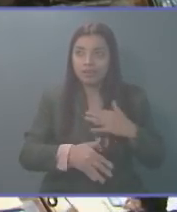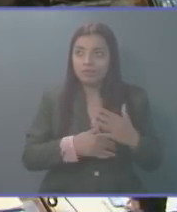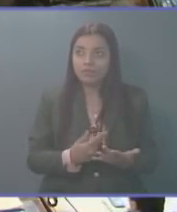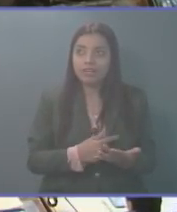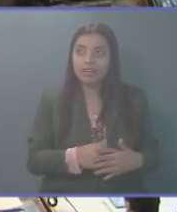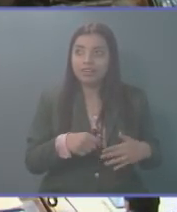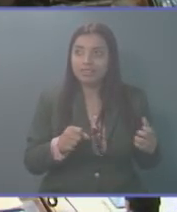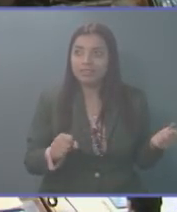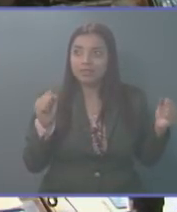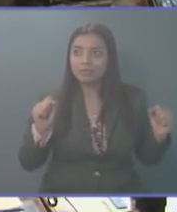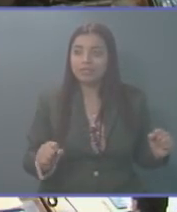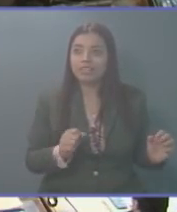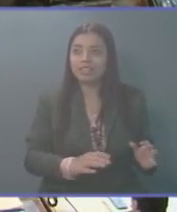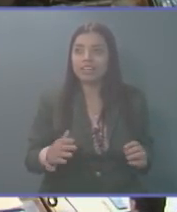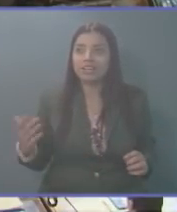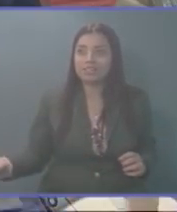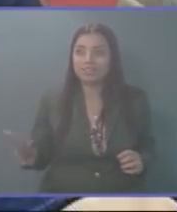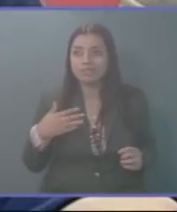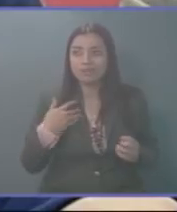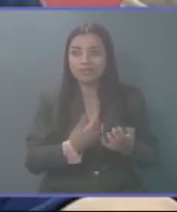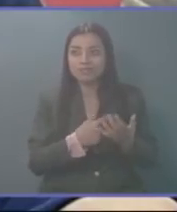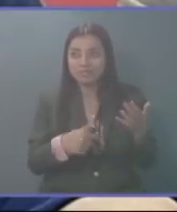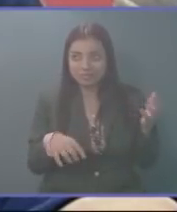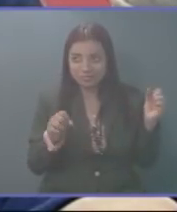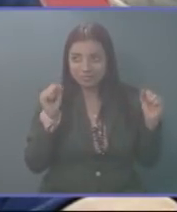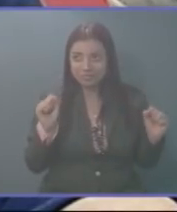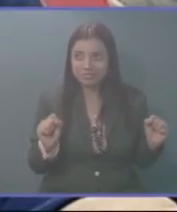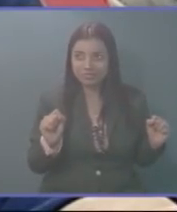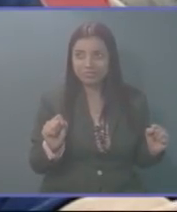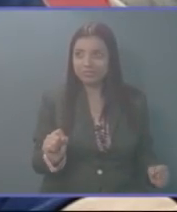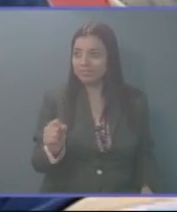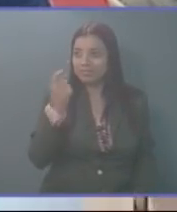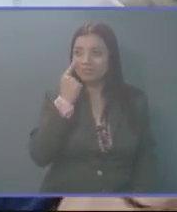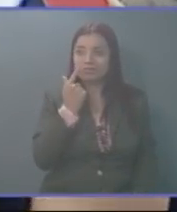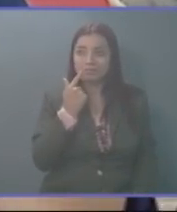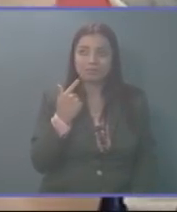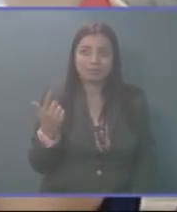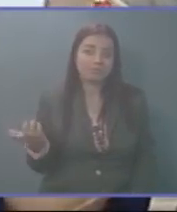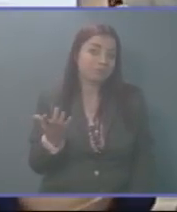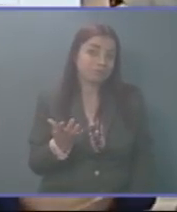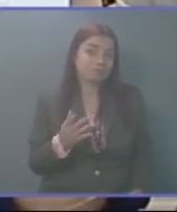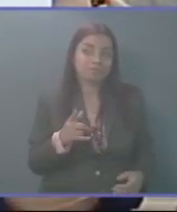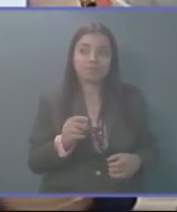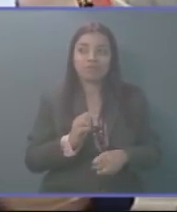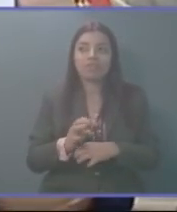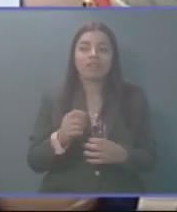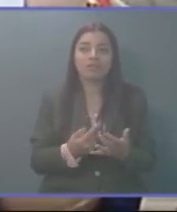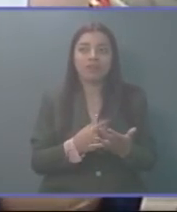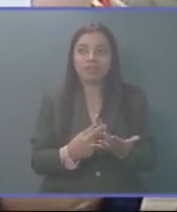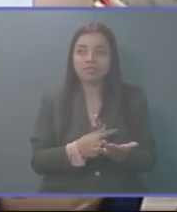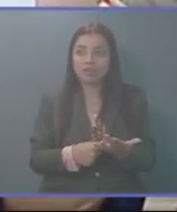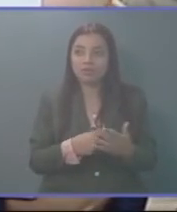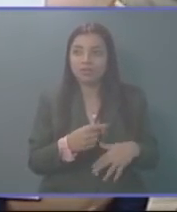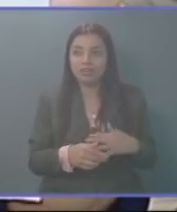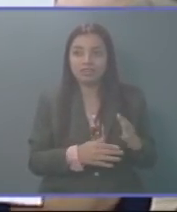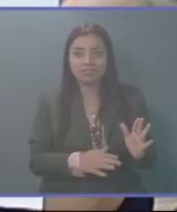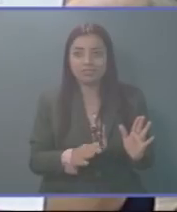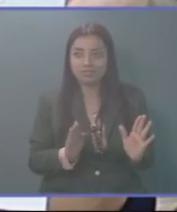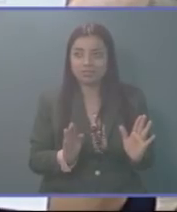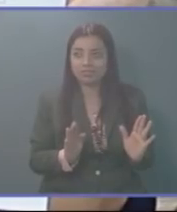importante también decirlo, y vuelvo a insistir, y perdone que insista con esto, pero esa es la base